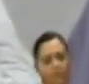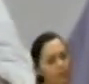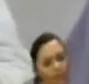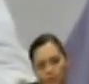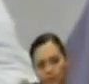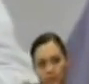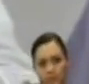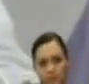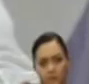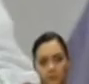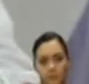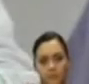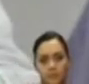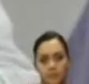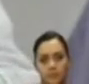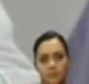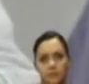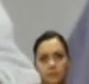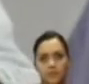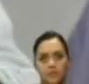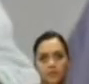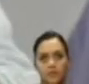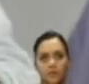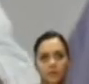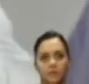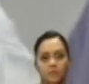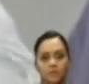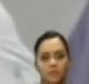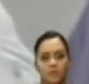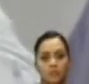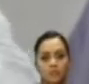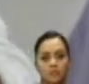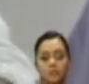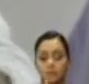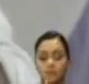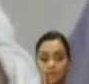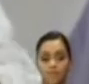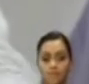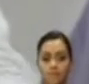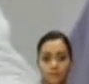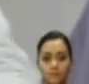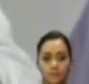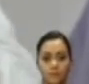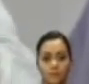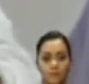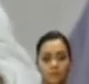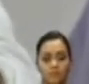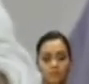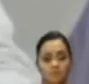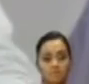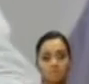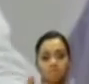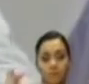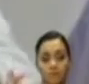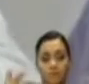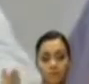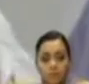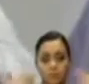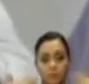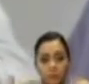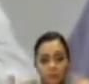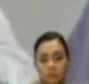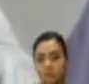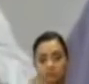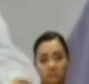Entonces, la verdad es que una inmensa parte de Guayaquil, gran parte de la población de Guayaquil carece